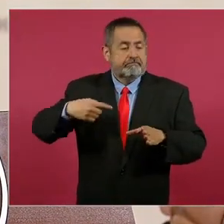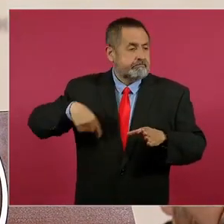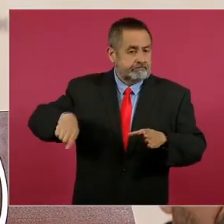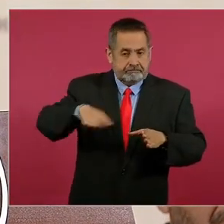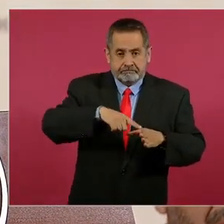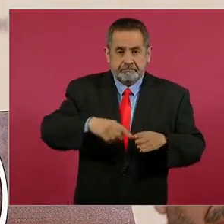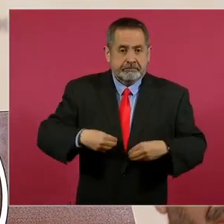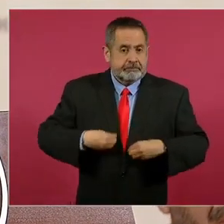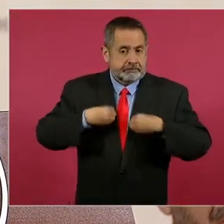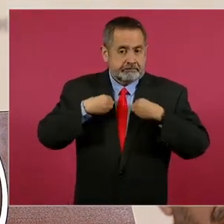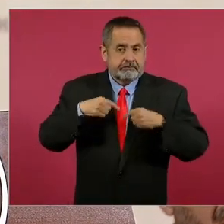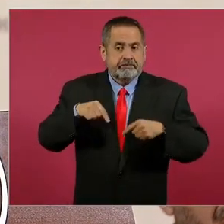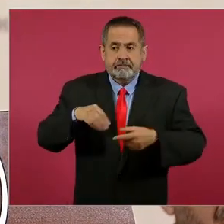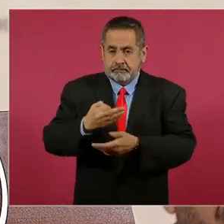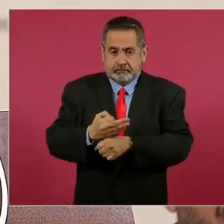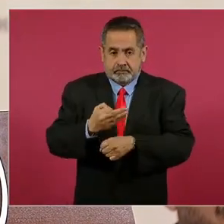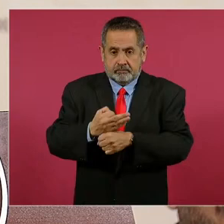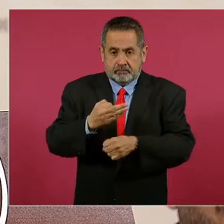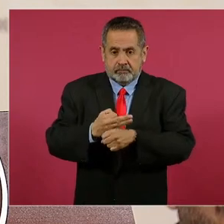de